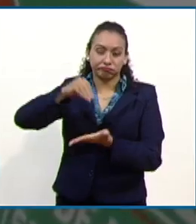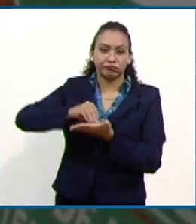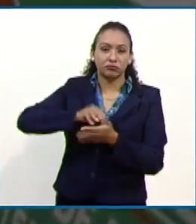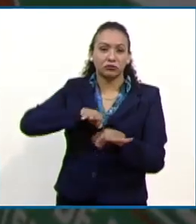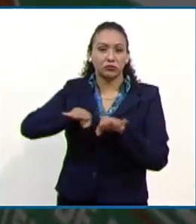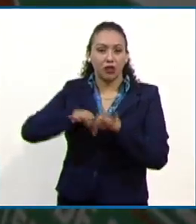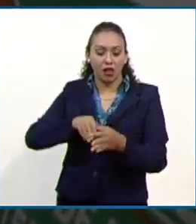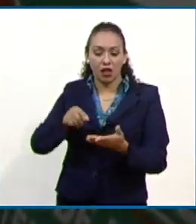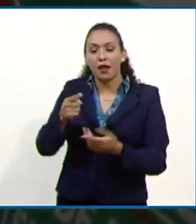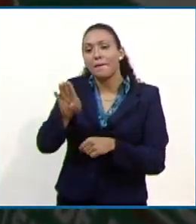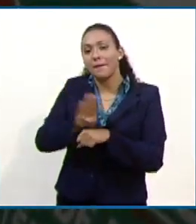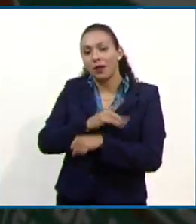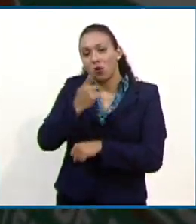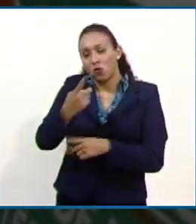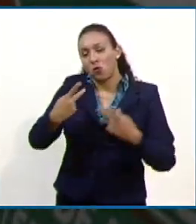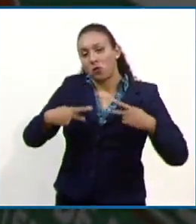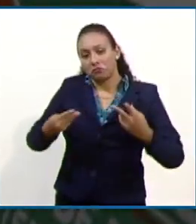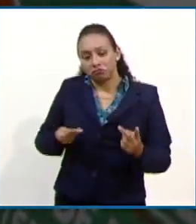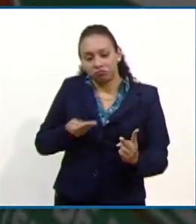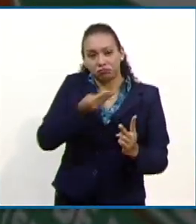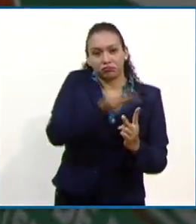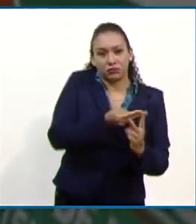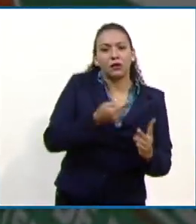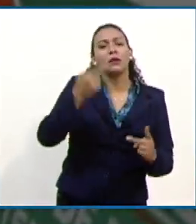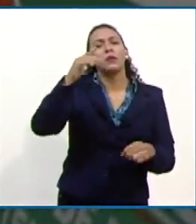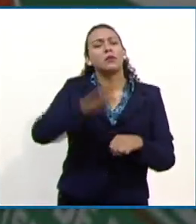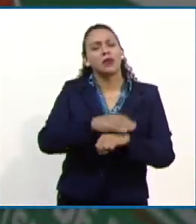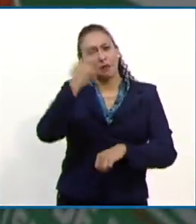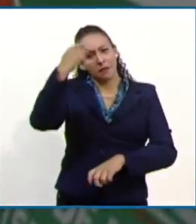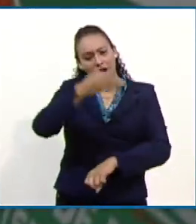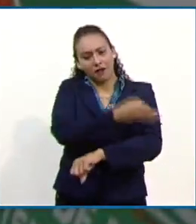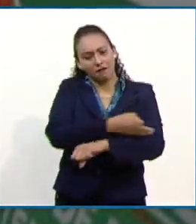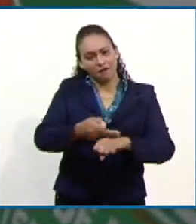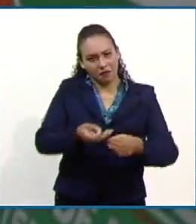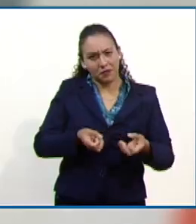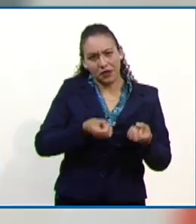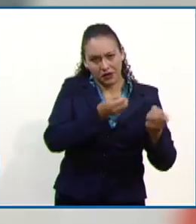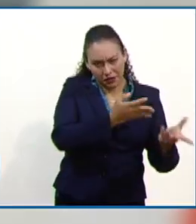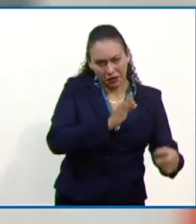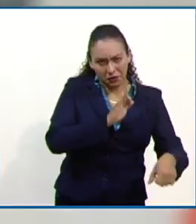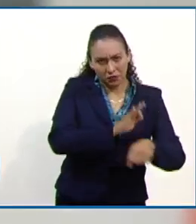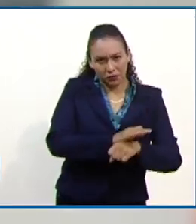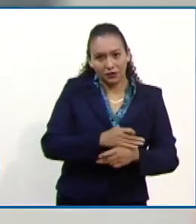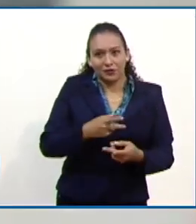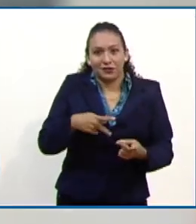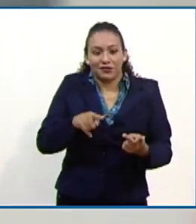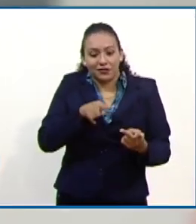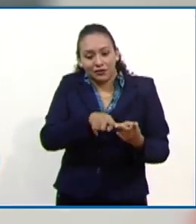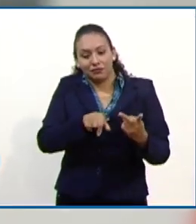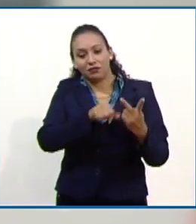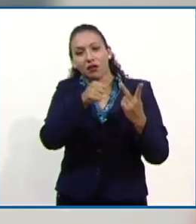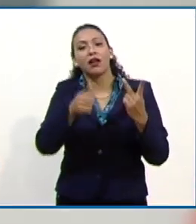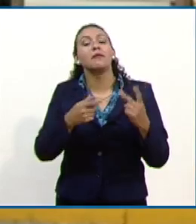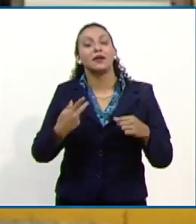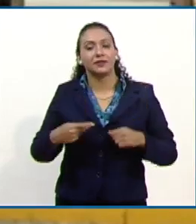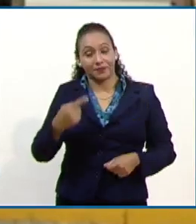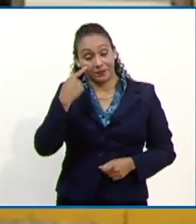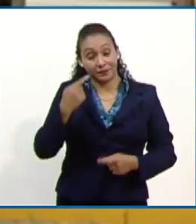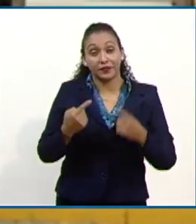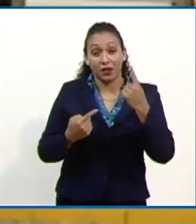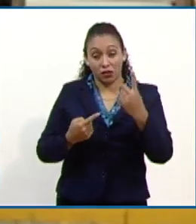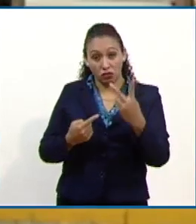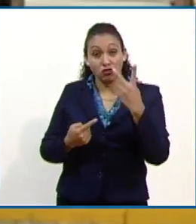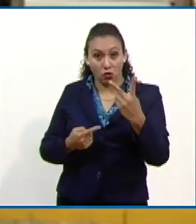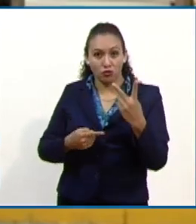contrato colectivo para proteger el núcleo familiar cuando ocurra la muerte del trabajador. Este criterio derivó de un amparo promovido por